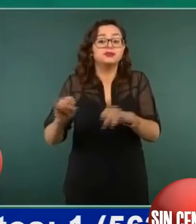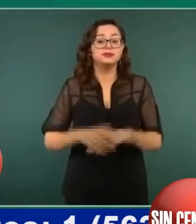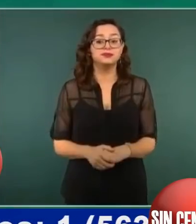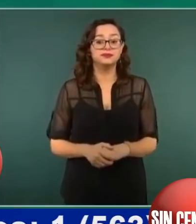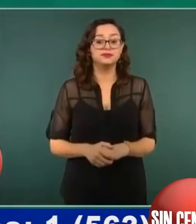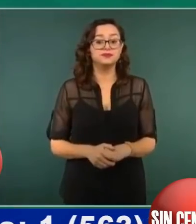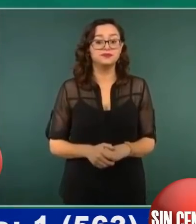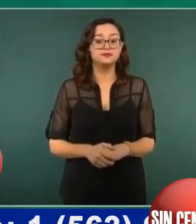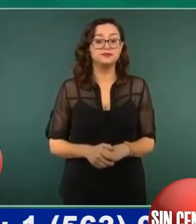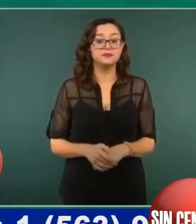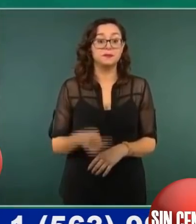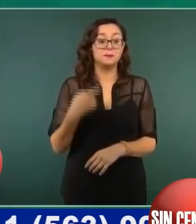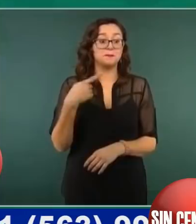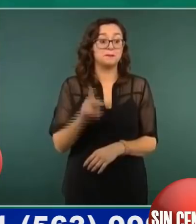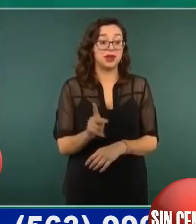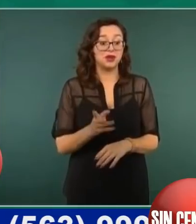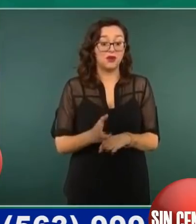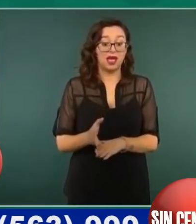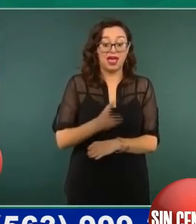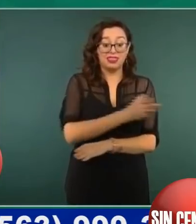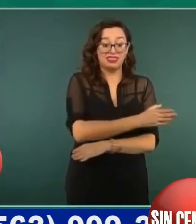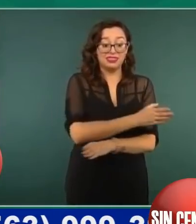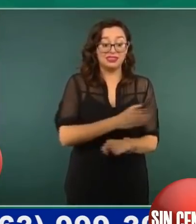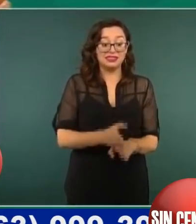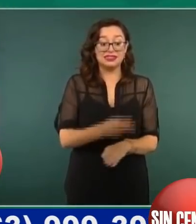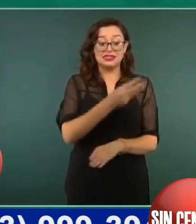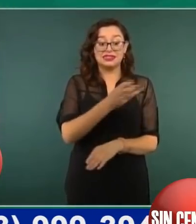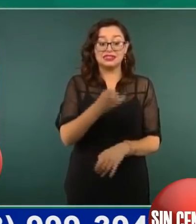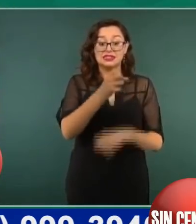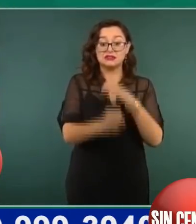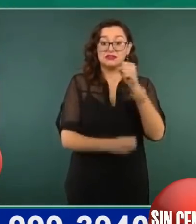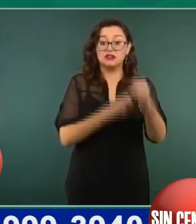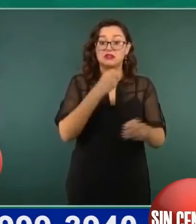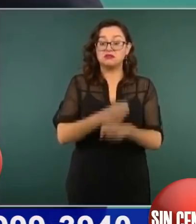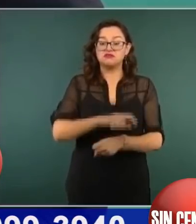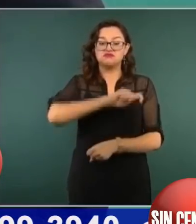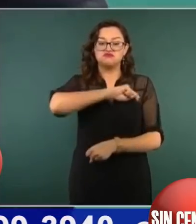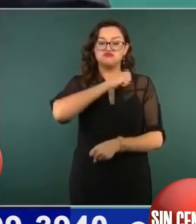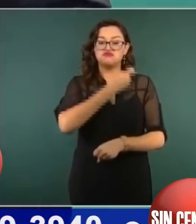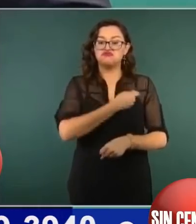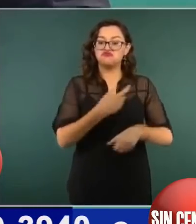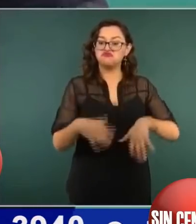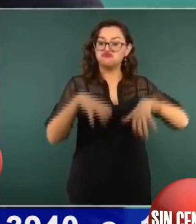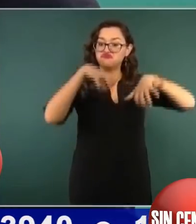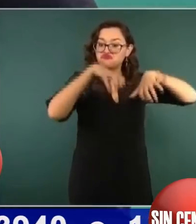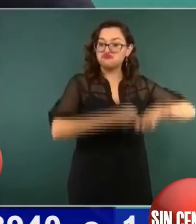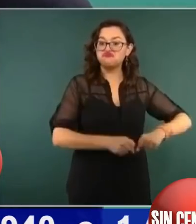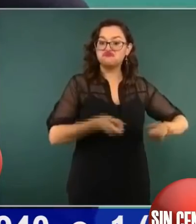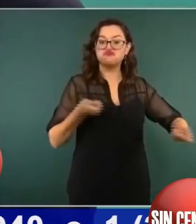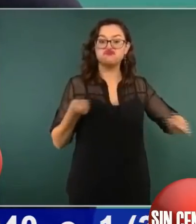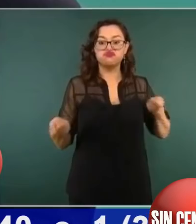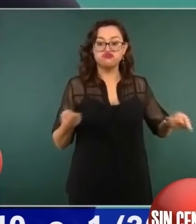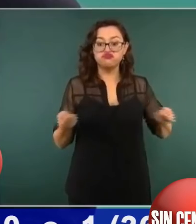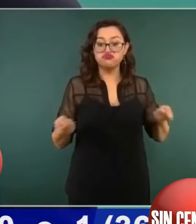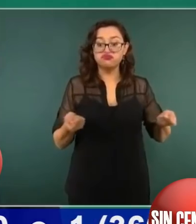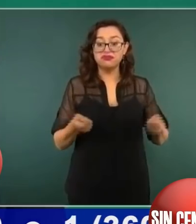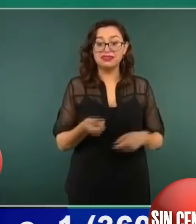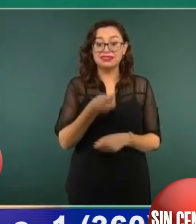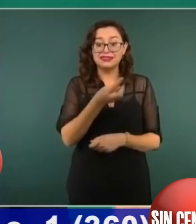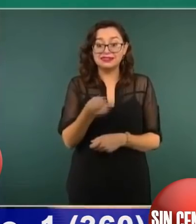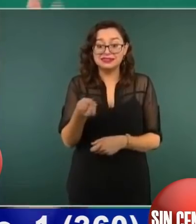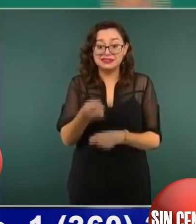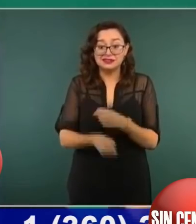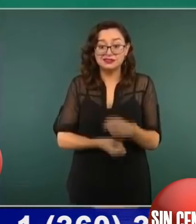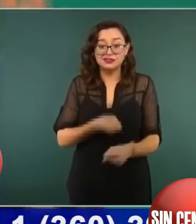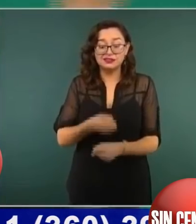estuvimos 300 años siendo colonia de España. Entonces,